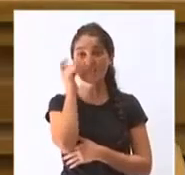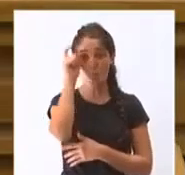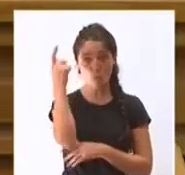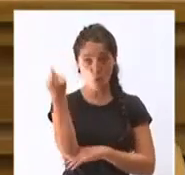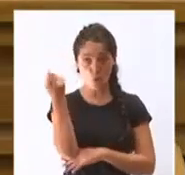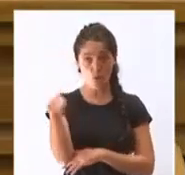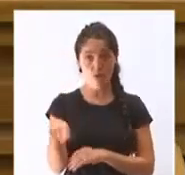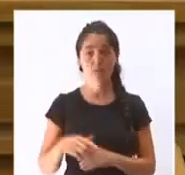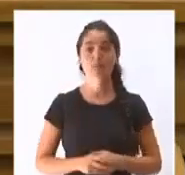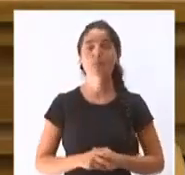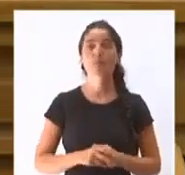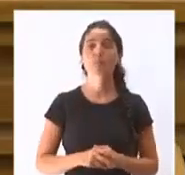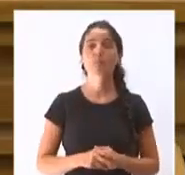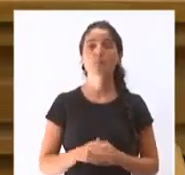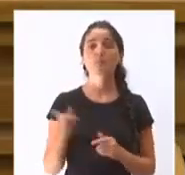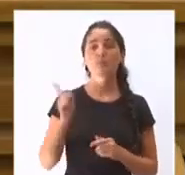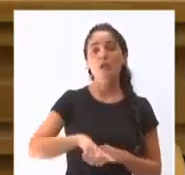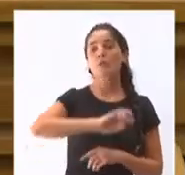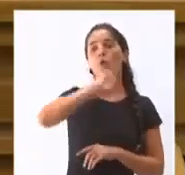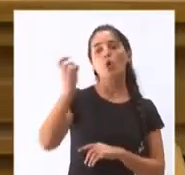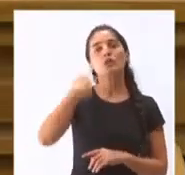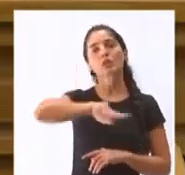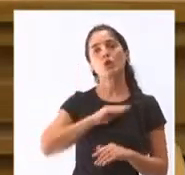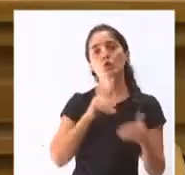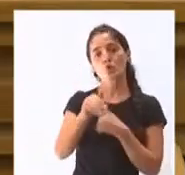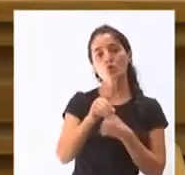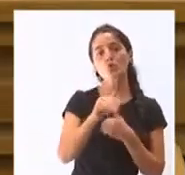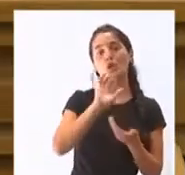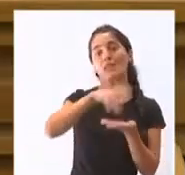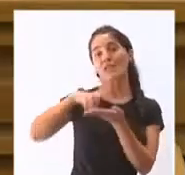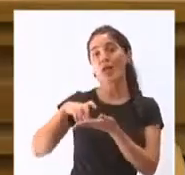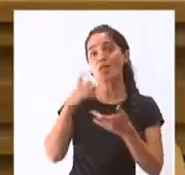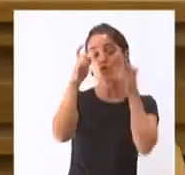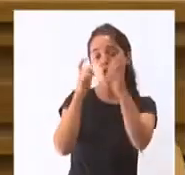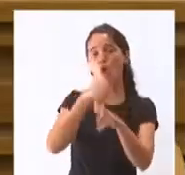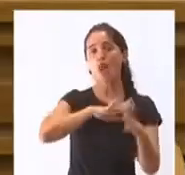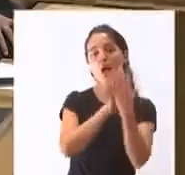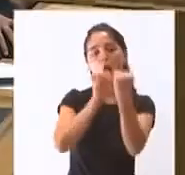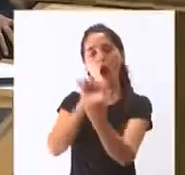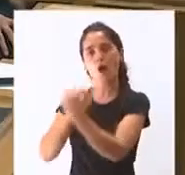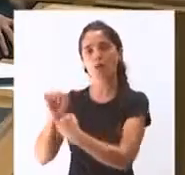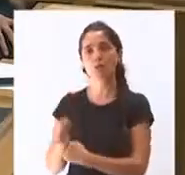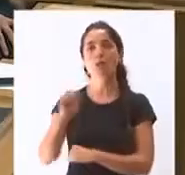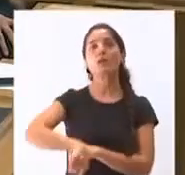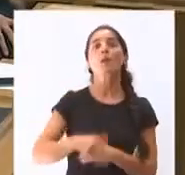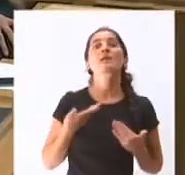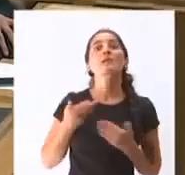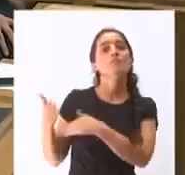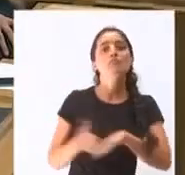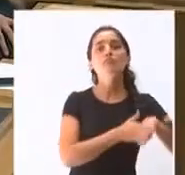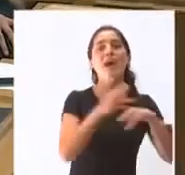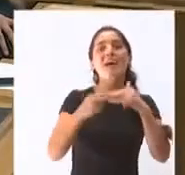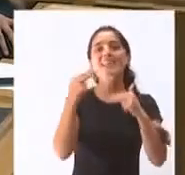otras de como un acuerdo con las entidades locales plantearemos ayudas a los taxis que antes le señalaba sobre todo para la mejora de la accesibilidad